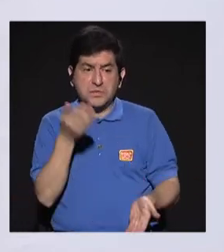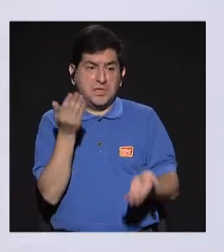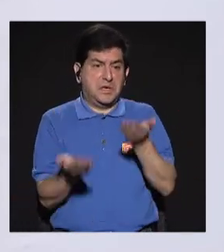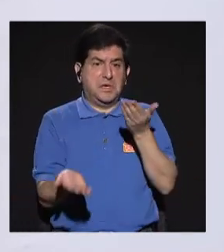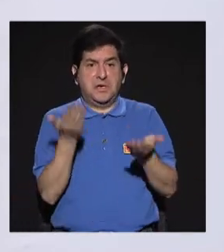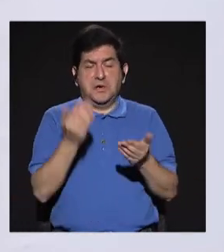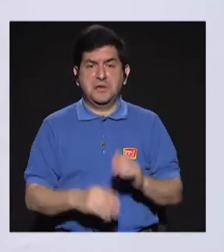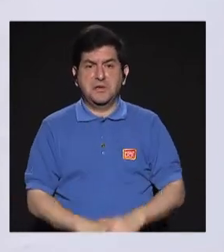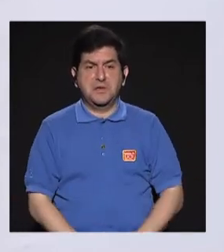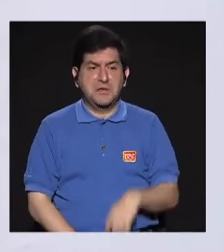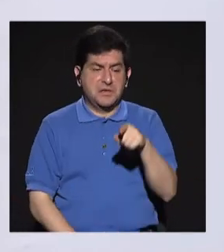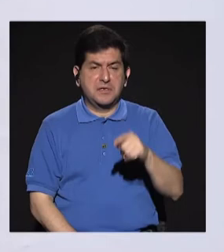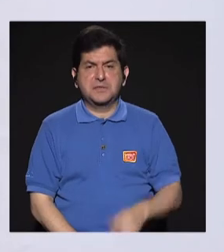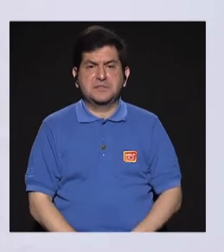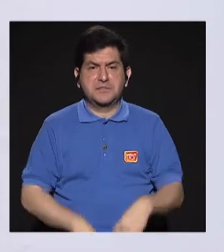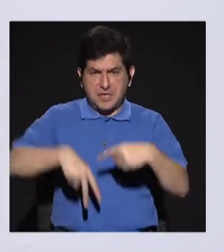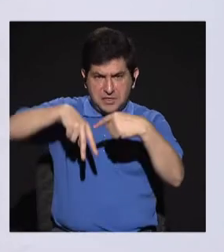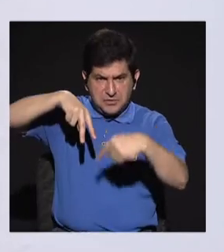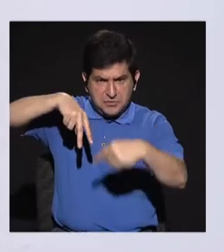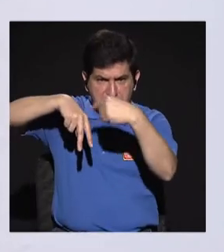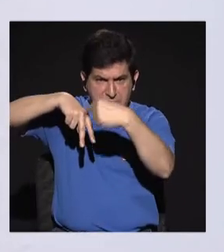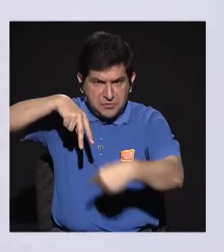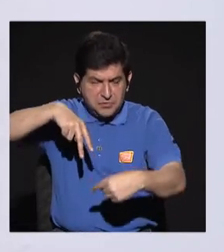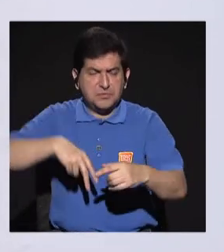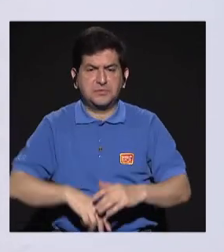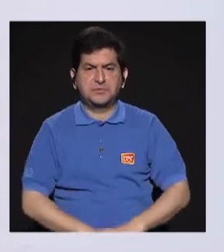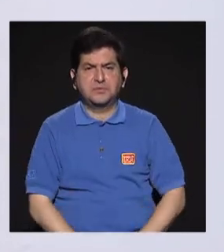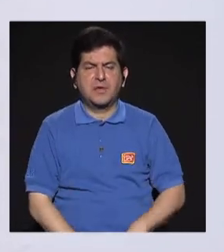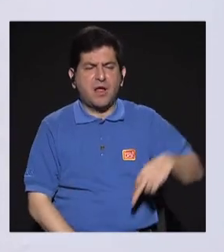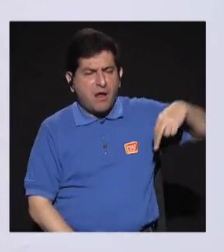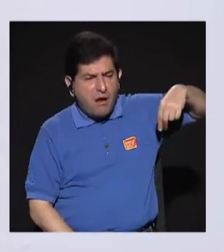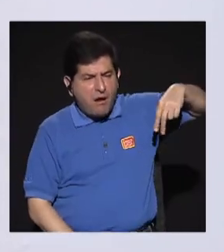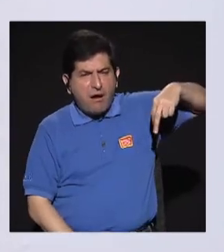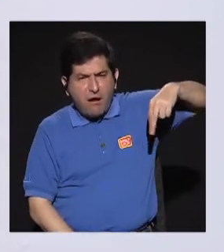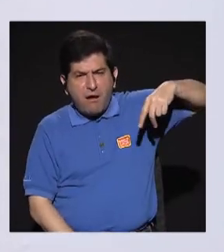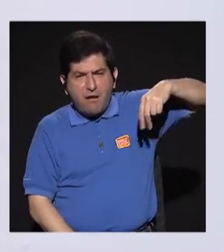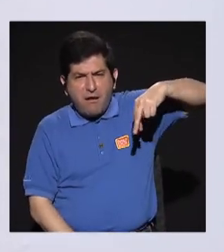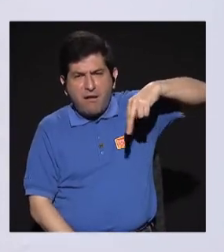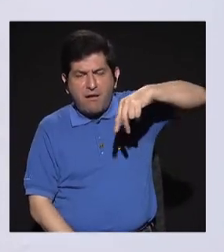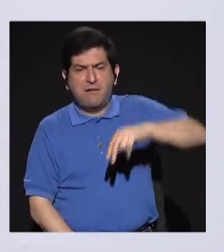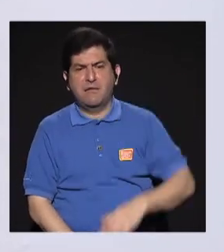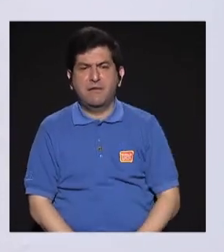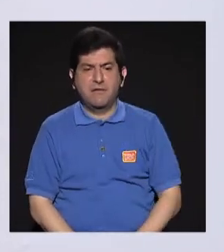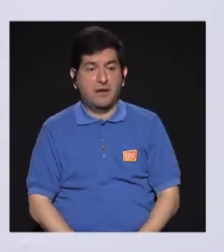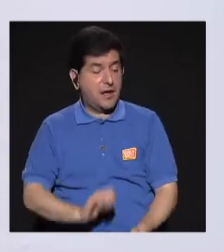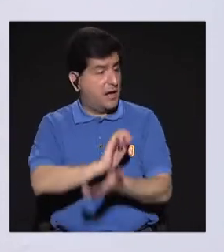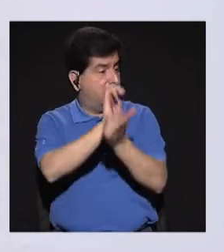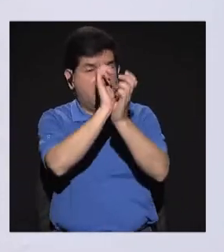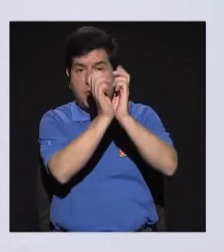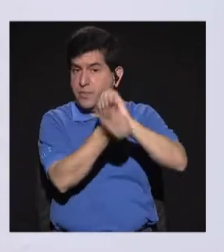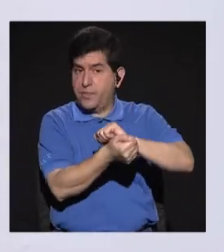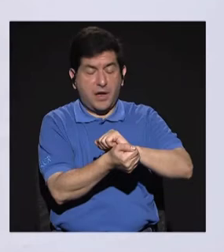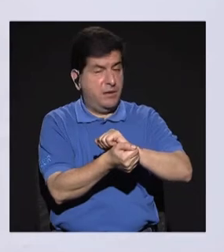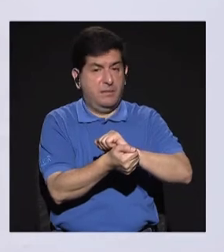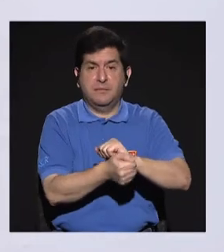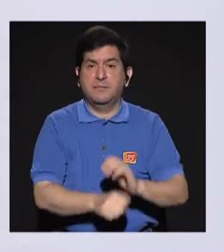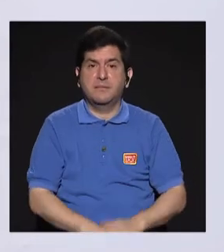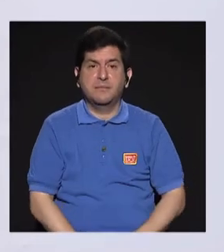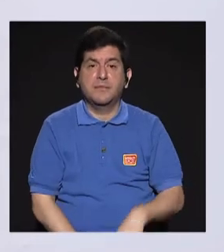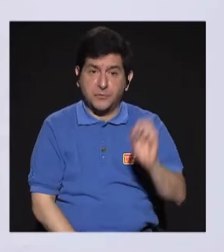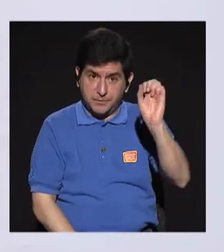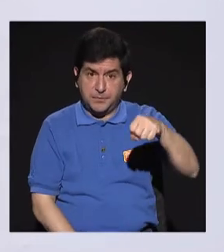parte inferior del cuerpo caminaba por ejemplo hay una transformación en